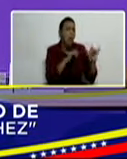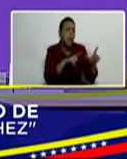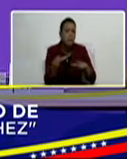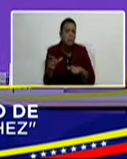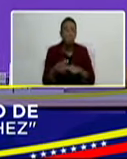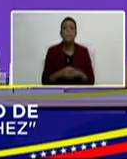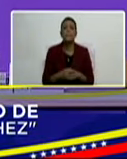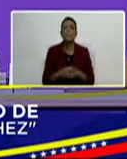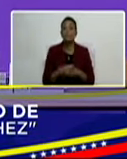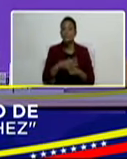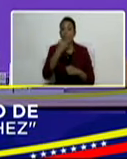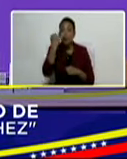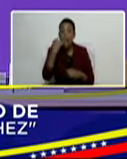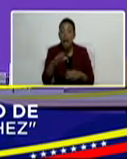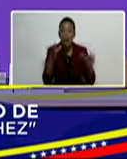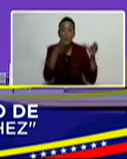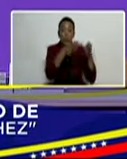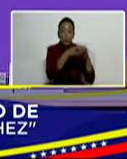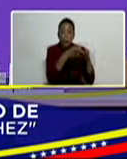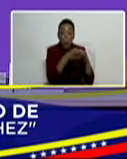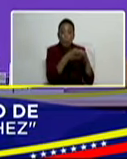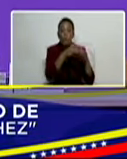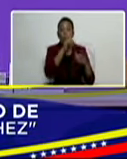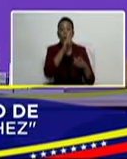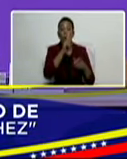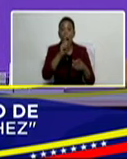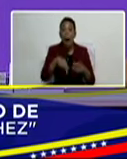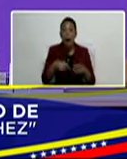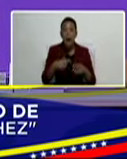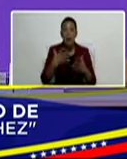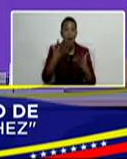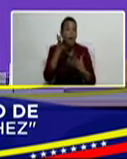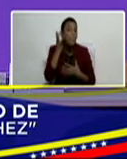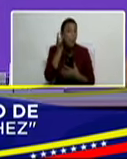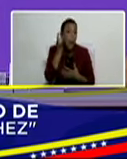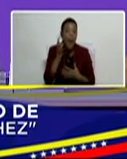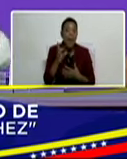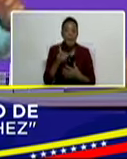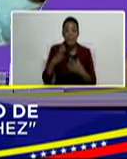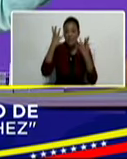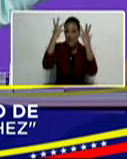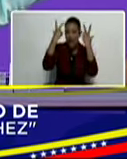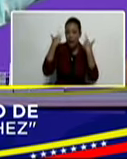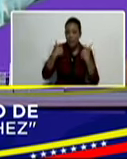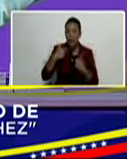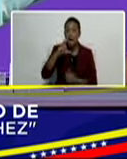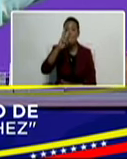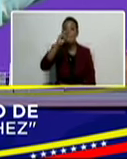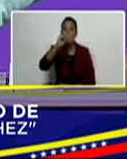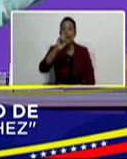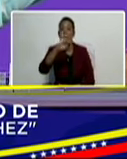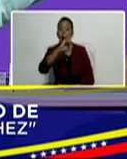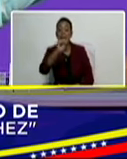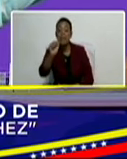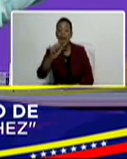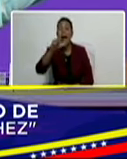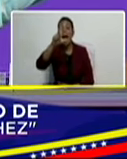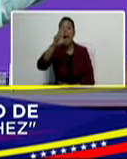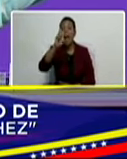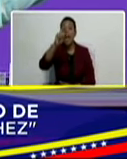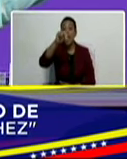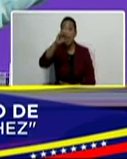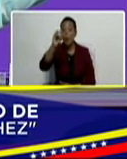Aquí tenemos a la Leona de Chávez, María León, que tiene